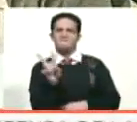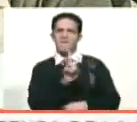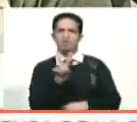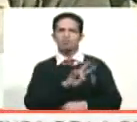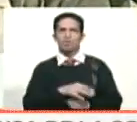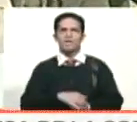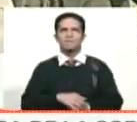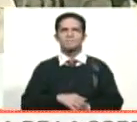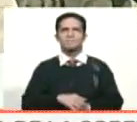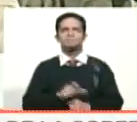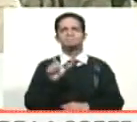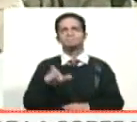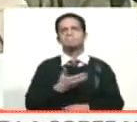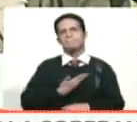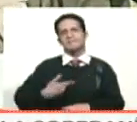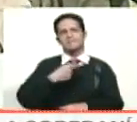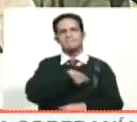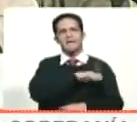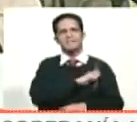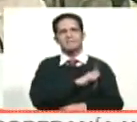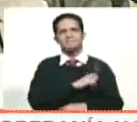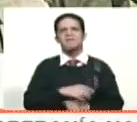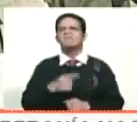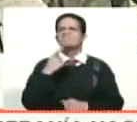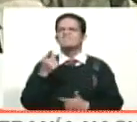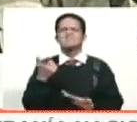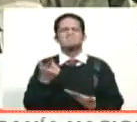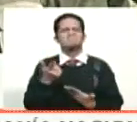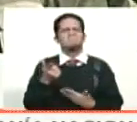como que a Venezuela la gobernaran desde Madrid.